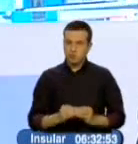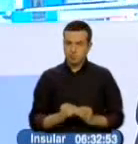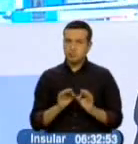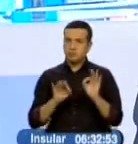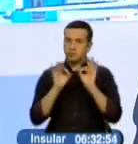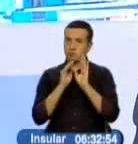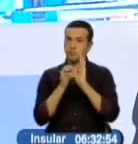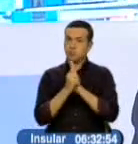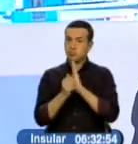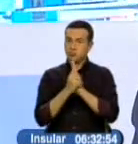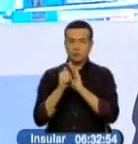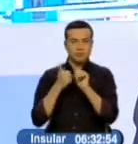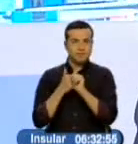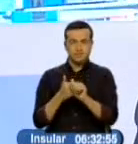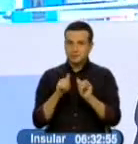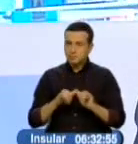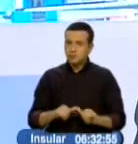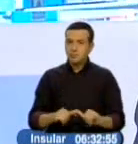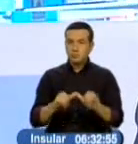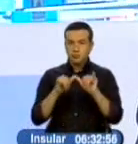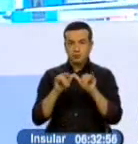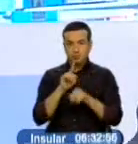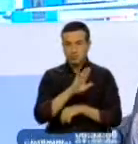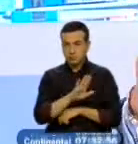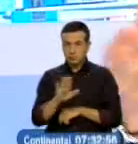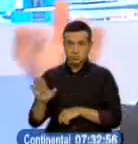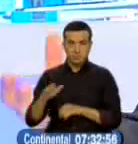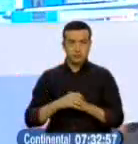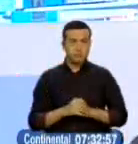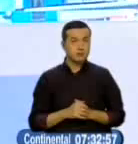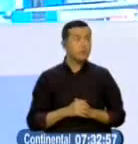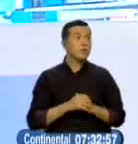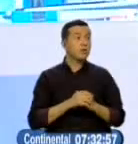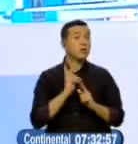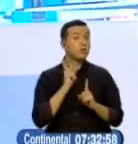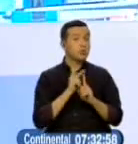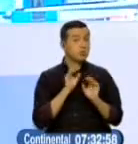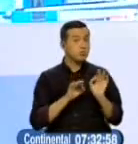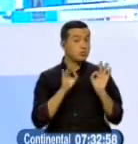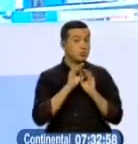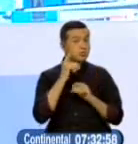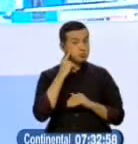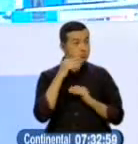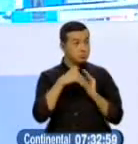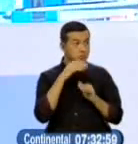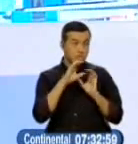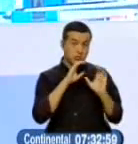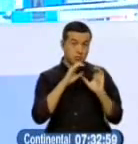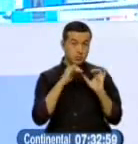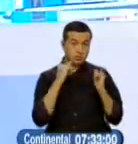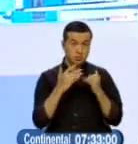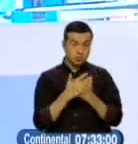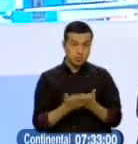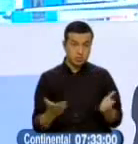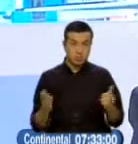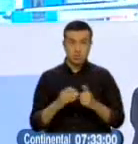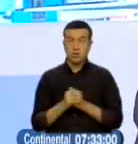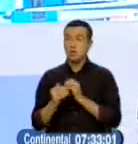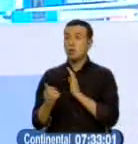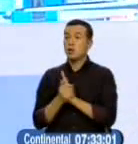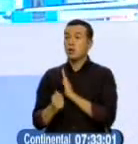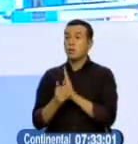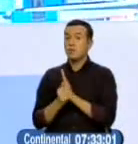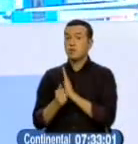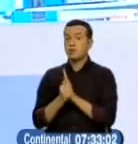y la capacitación permanente de nuestros docentes. Ese es otro tema que lo podríamos conversar. En este momento la